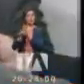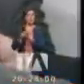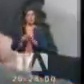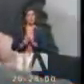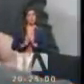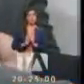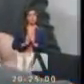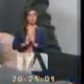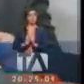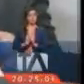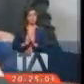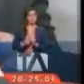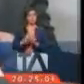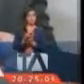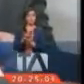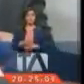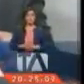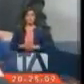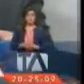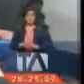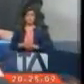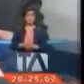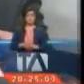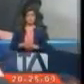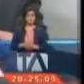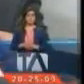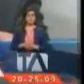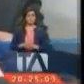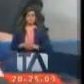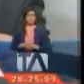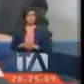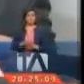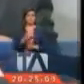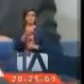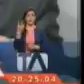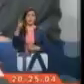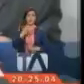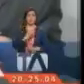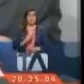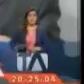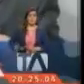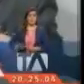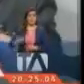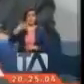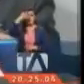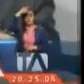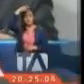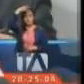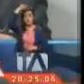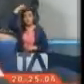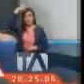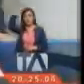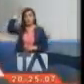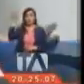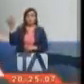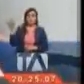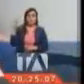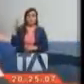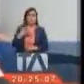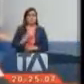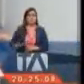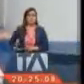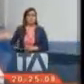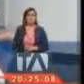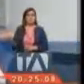Esto no es nuevo, no es novedoso. El señor vicepresidente de la República, Jorge Glass, se acaba de acoger, mejor dicho, hay un